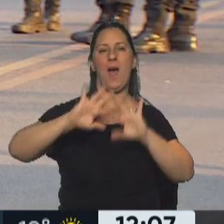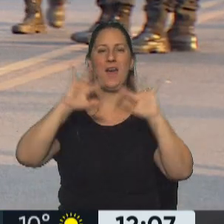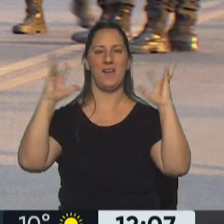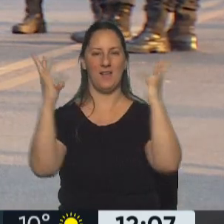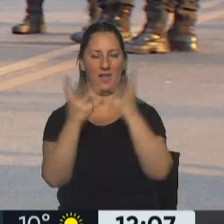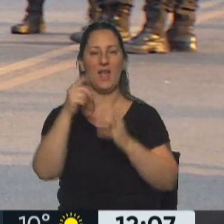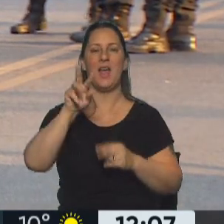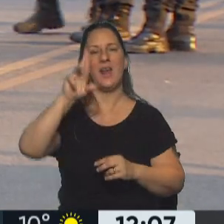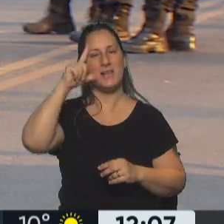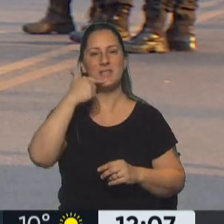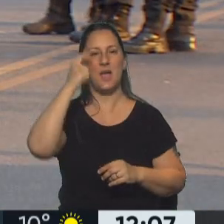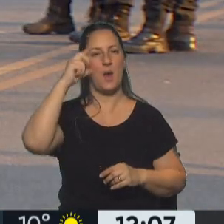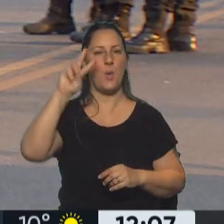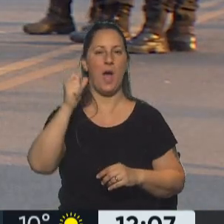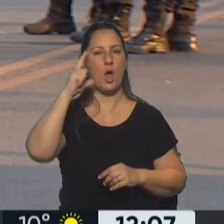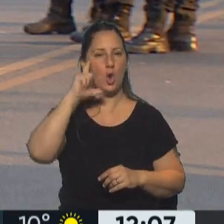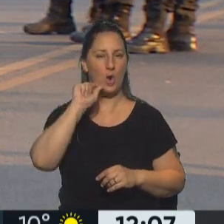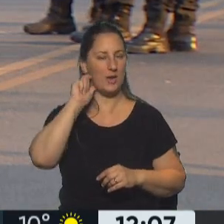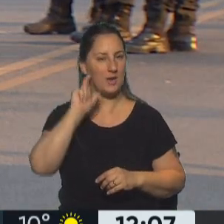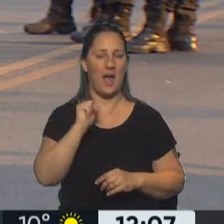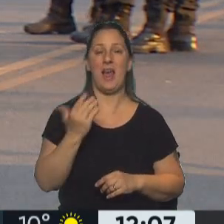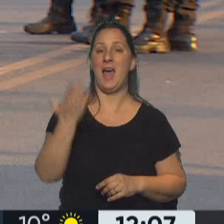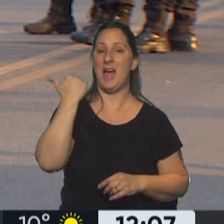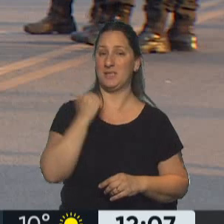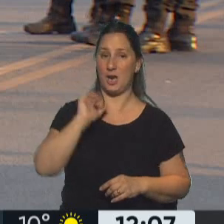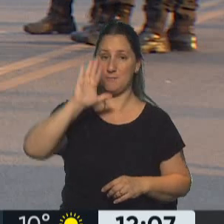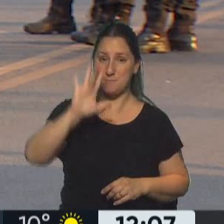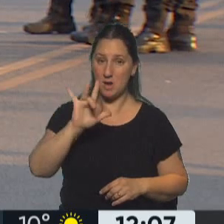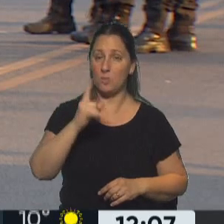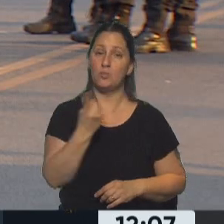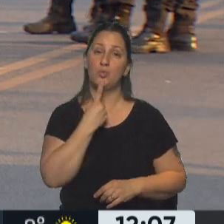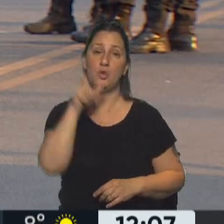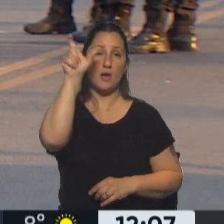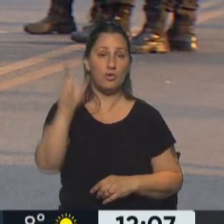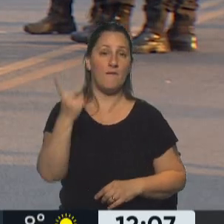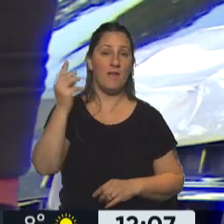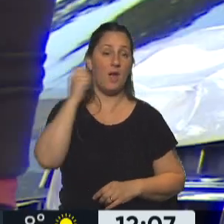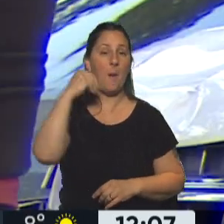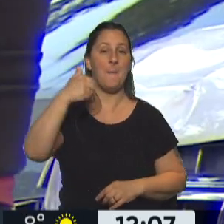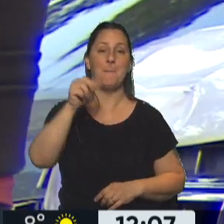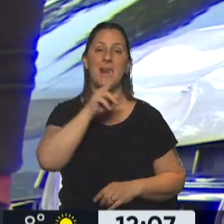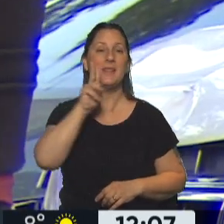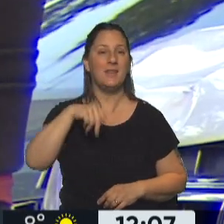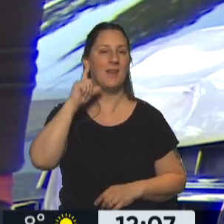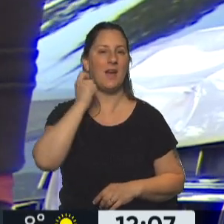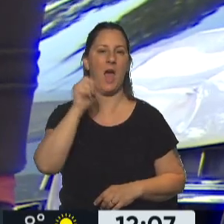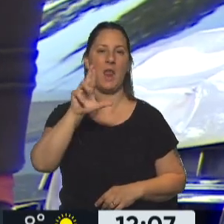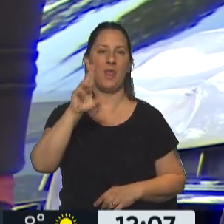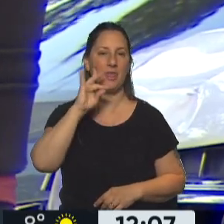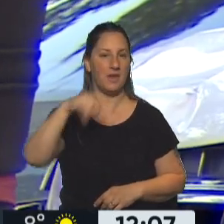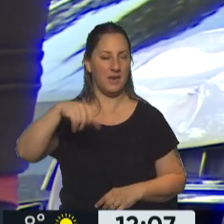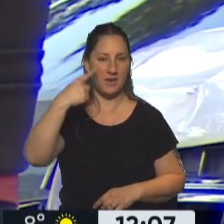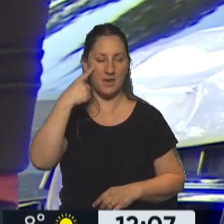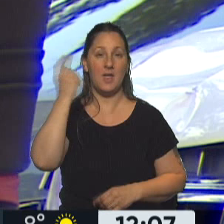las 14:45, recordemos, del miércoles de ayer, por este joven de 20 años, Martín Garbini. Recordemos